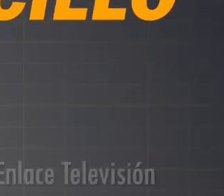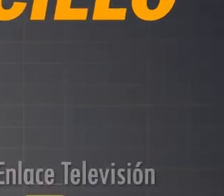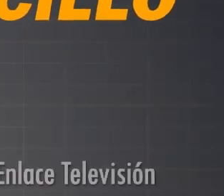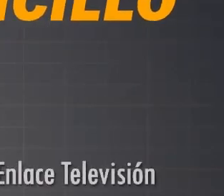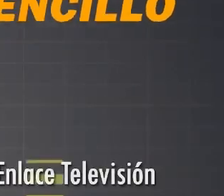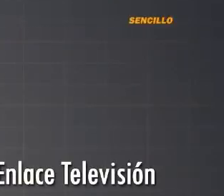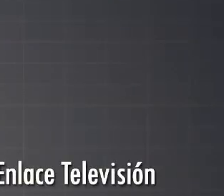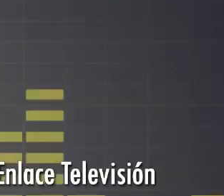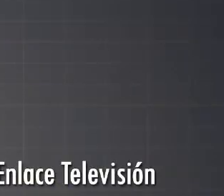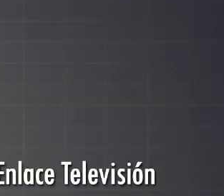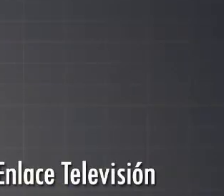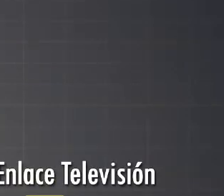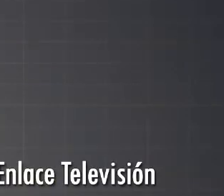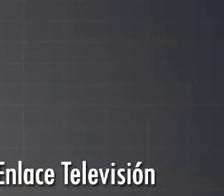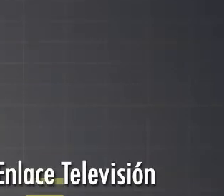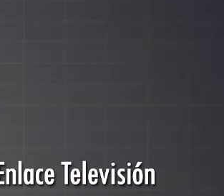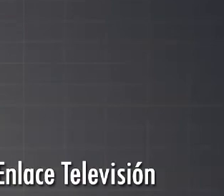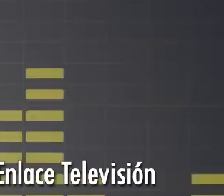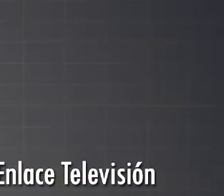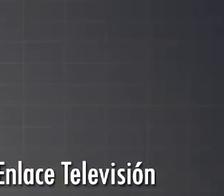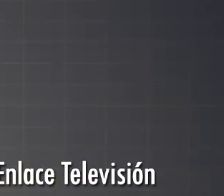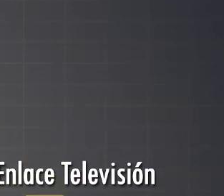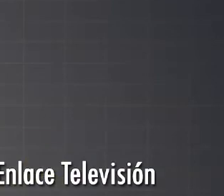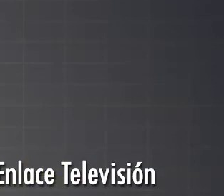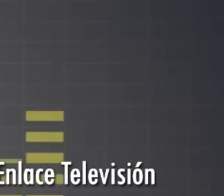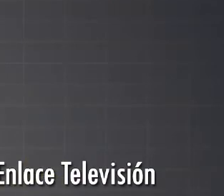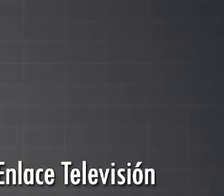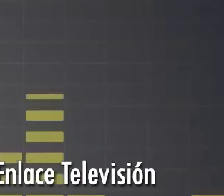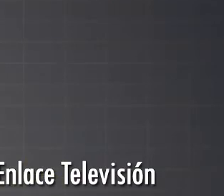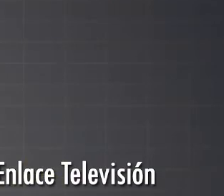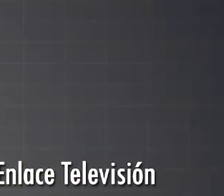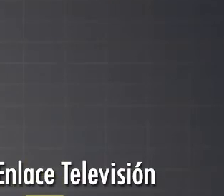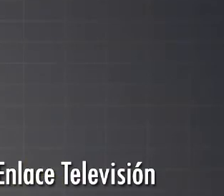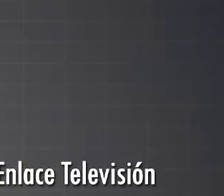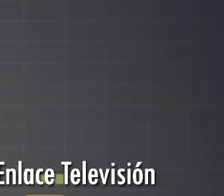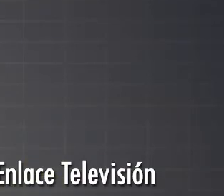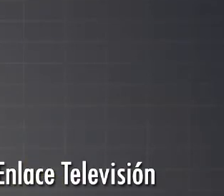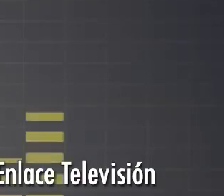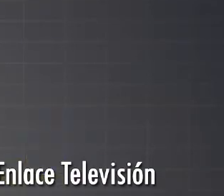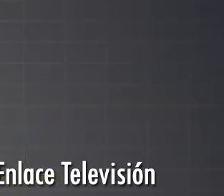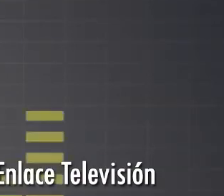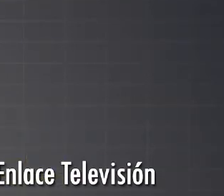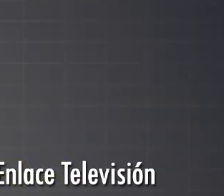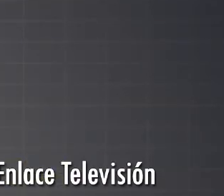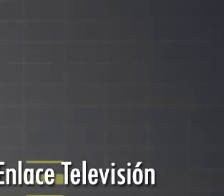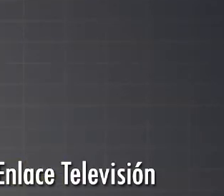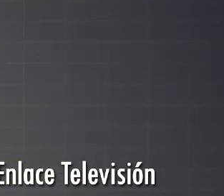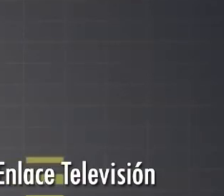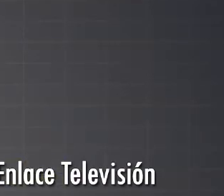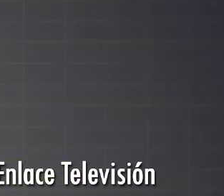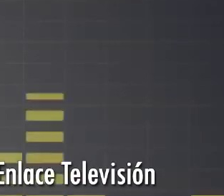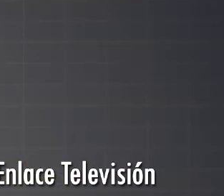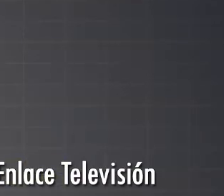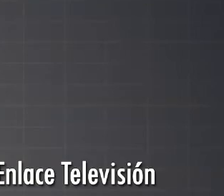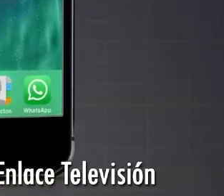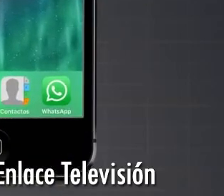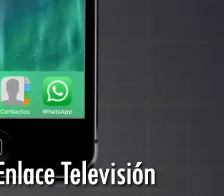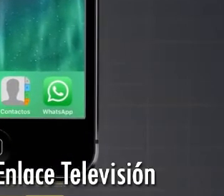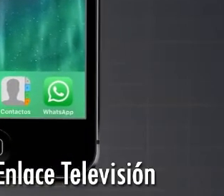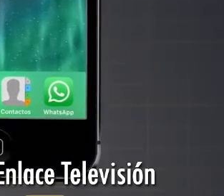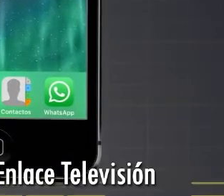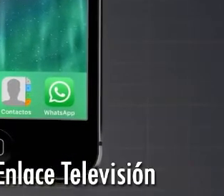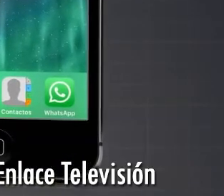ser escuchar Enlace Radio desde su celular. Primero, descargan en su celular la aplicación de Enlace Televisión. Ingresan